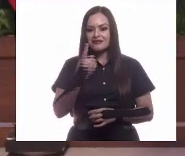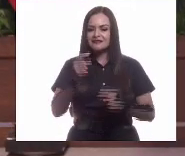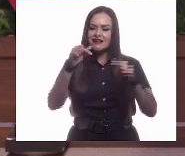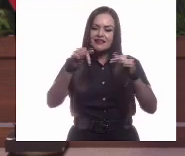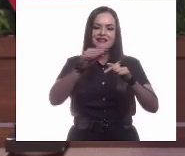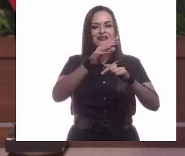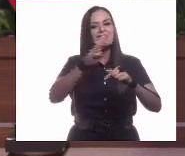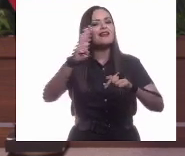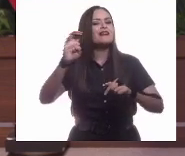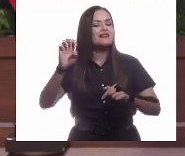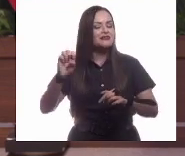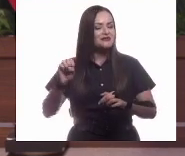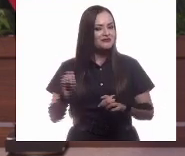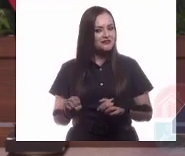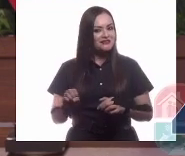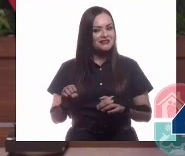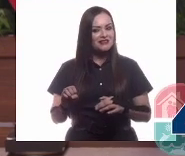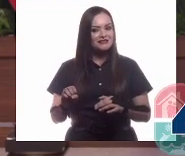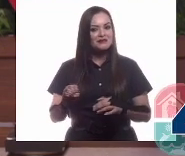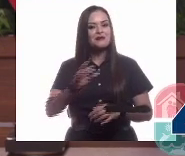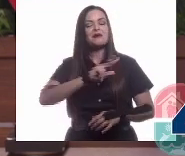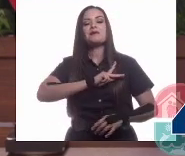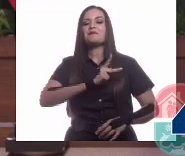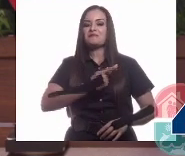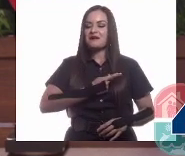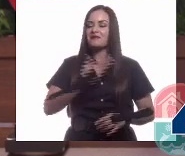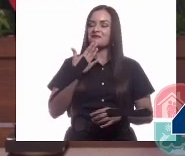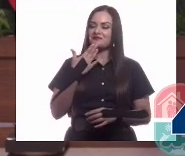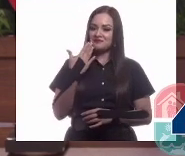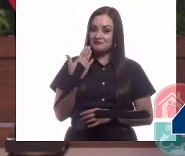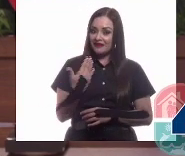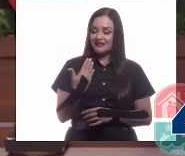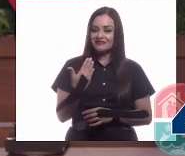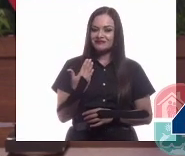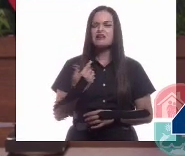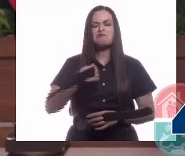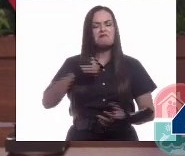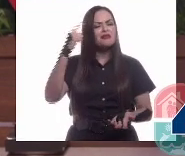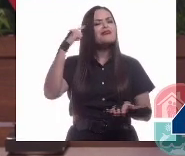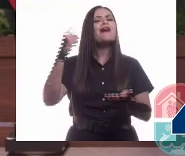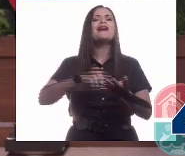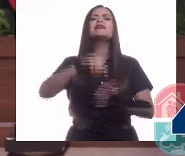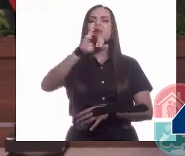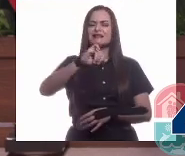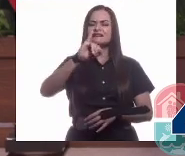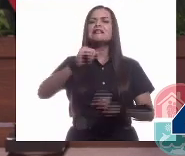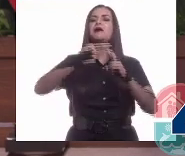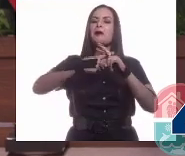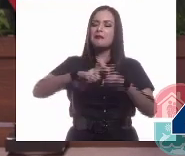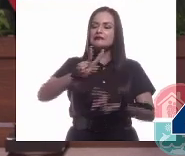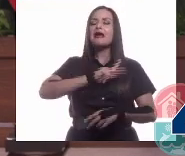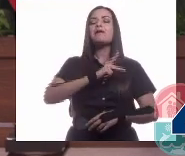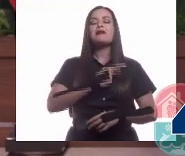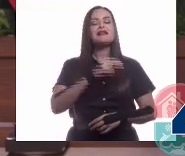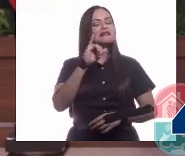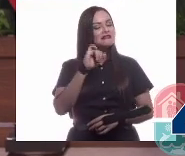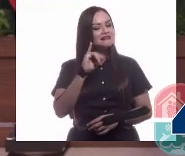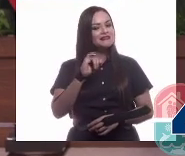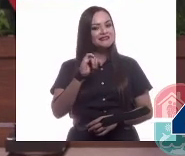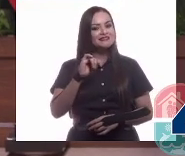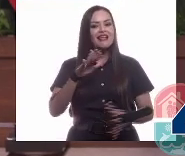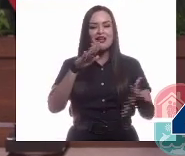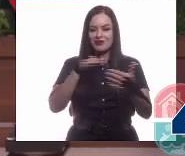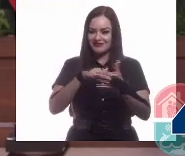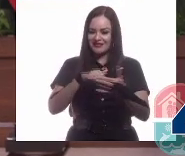Baja California Sur comienza la patria, y si eso es cierto, yo creo que sí, entonces, realmente donde comienza es en el municipio de Los